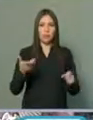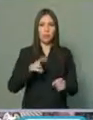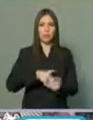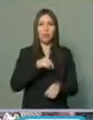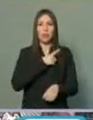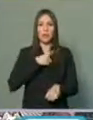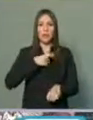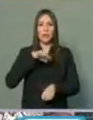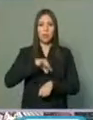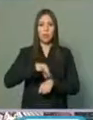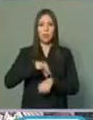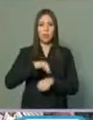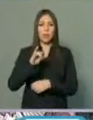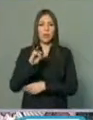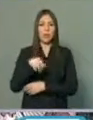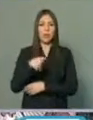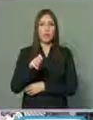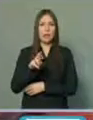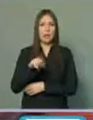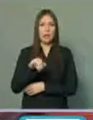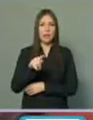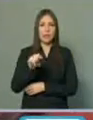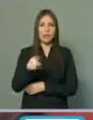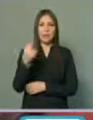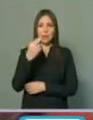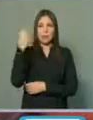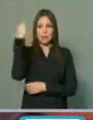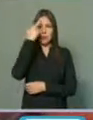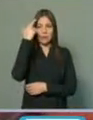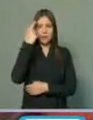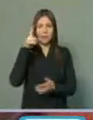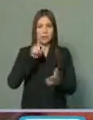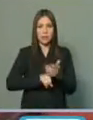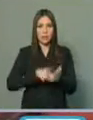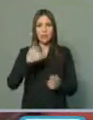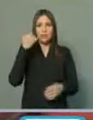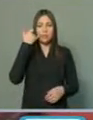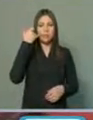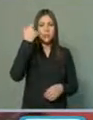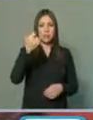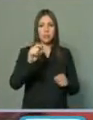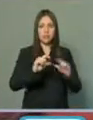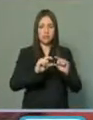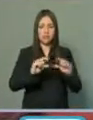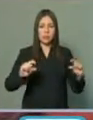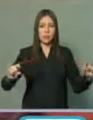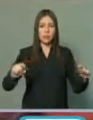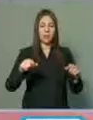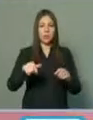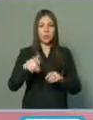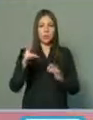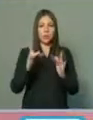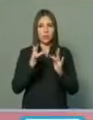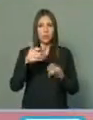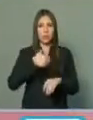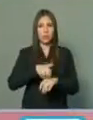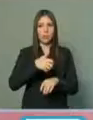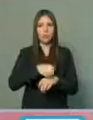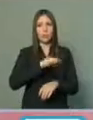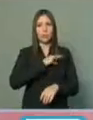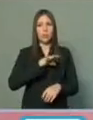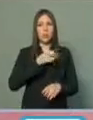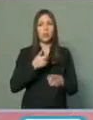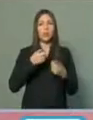médico internista el que hace el diagnóstico inicial y llamando a la clínica que tiene los teléfonos acá, Perfecto.